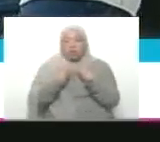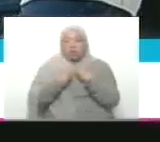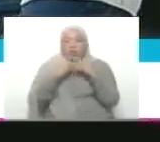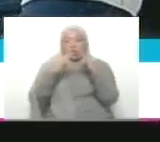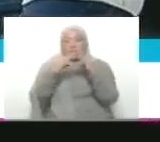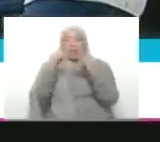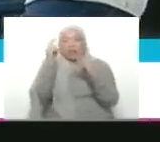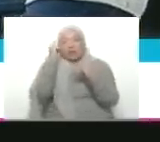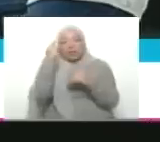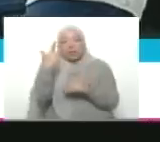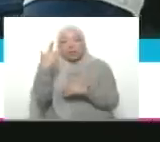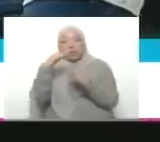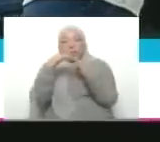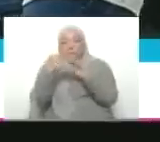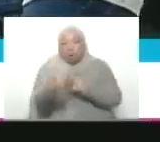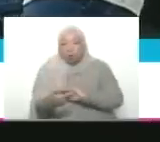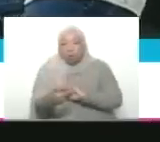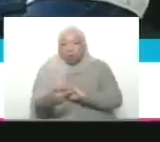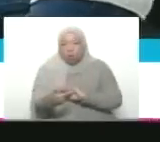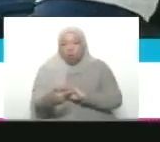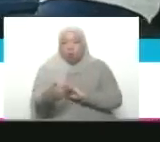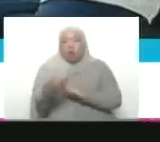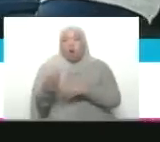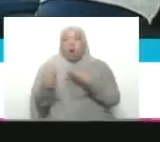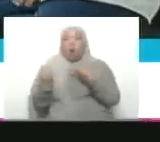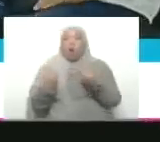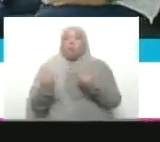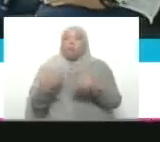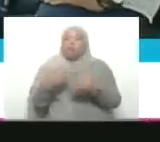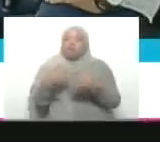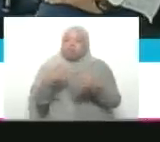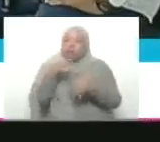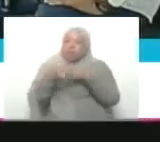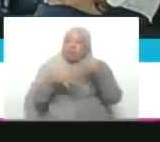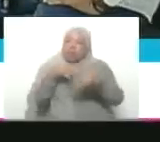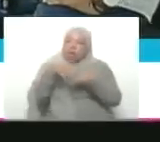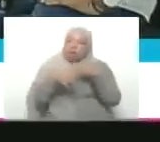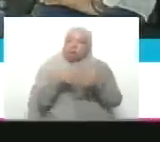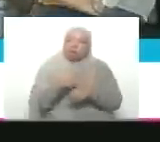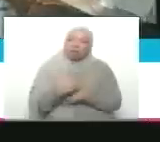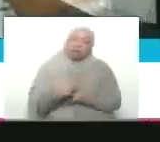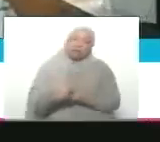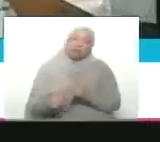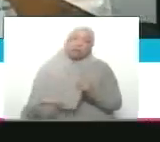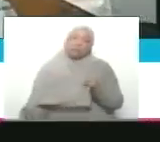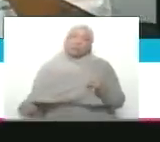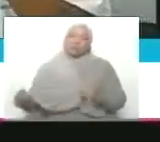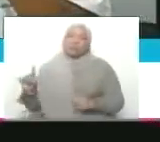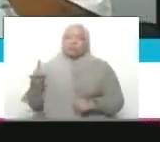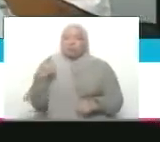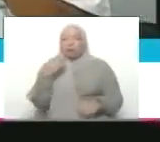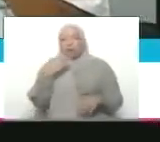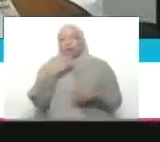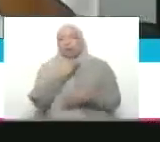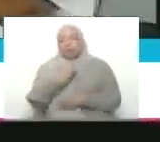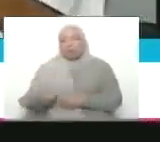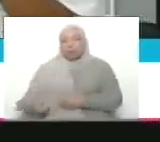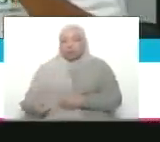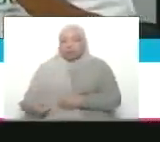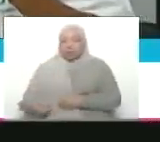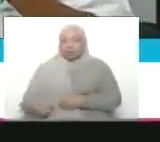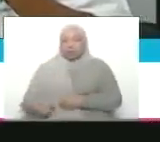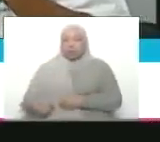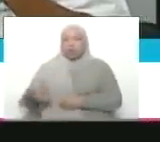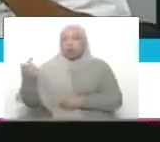tres días se les derrumbó cuéntanos jeica Cómo fue todo eso bueno primeramente presidente y